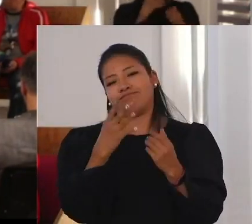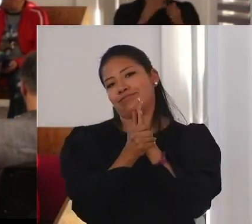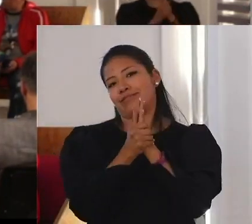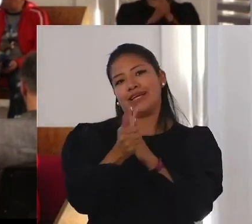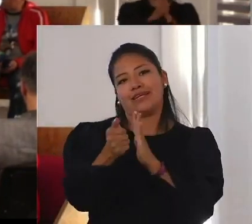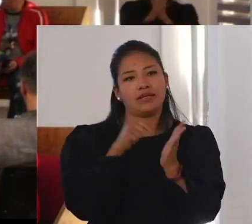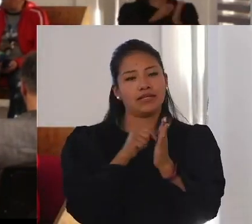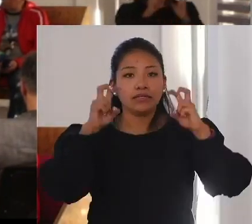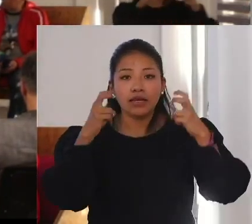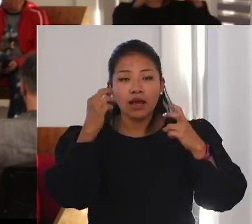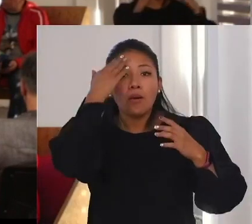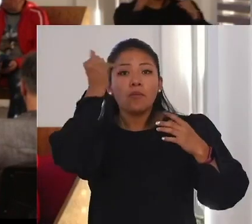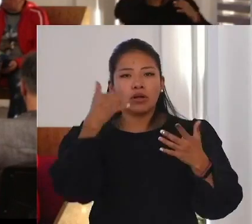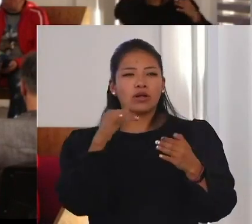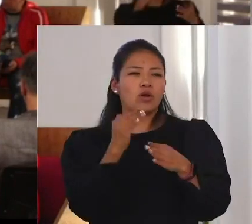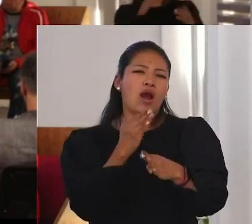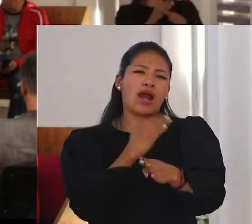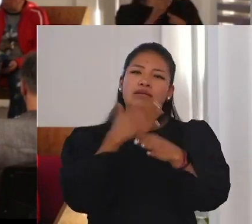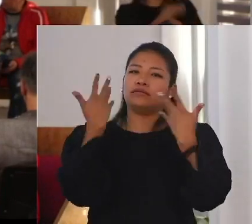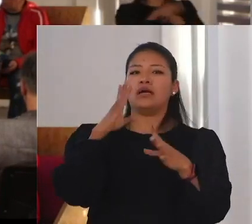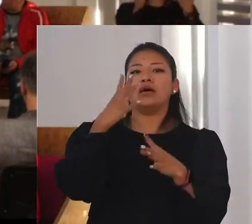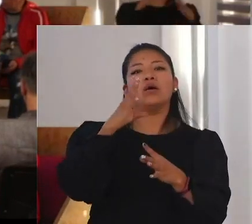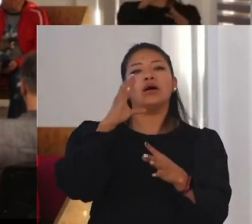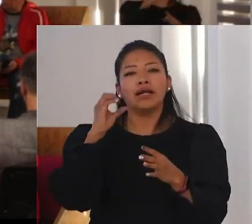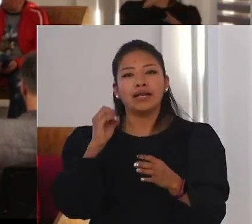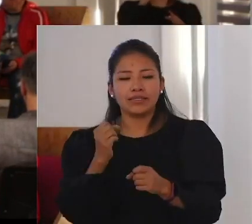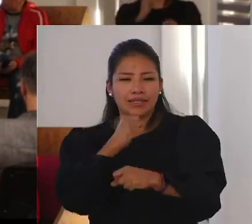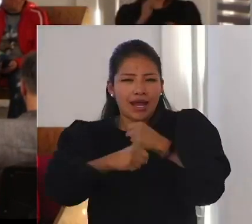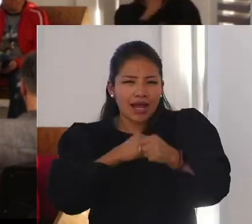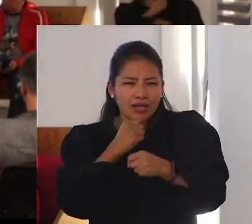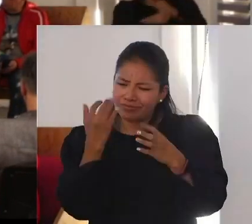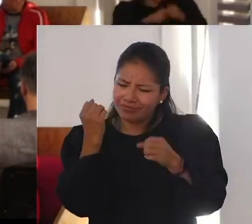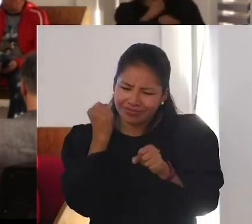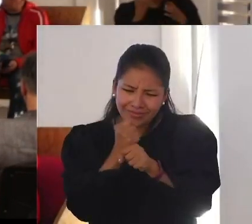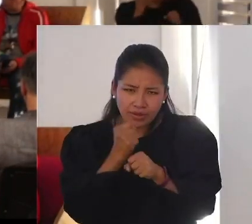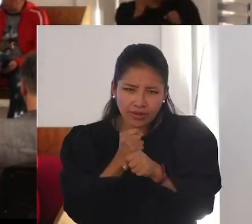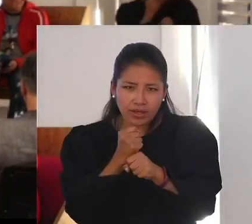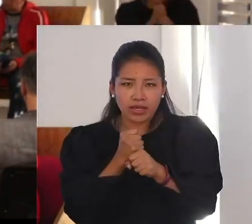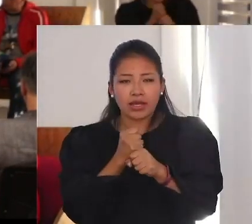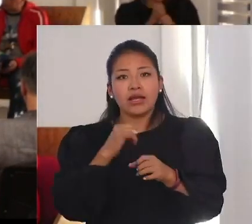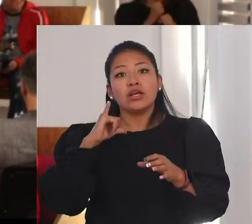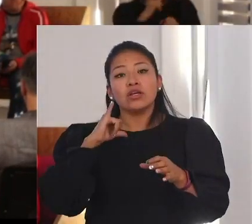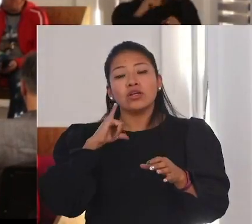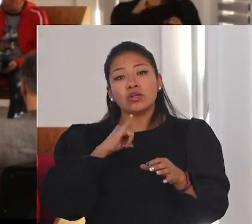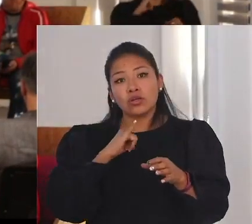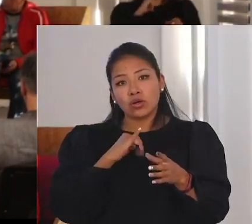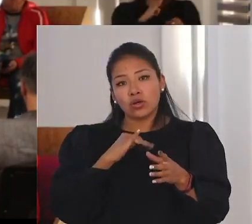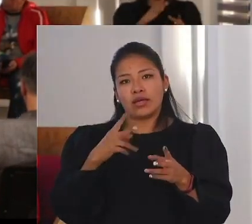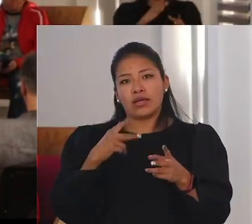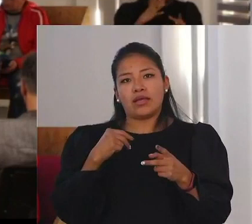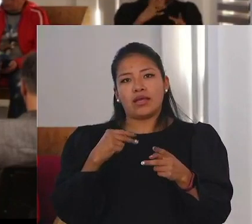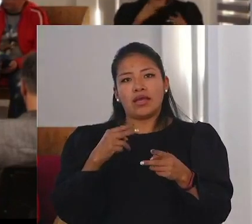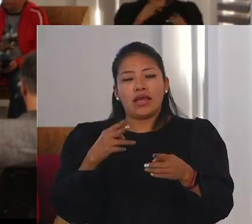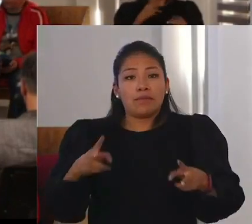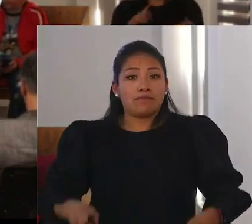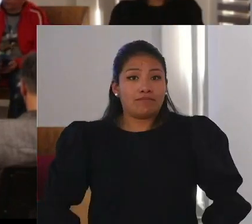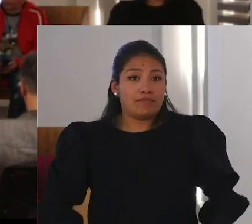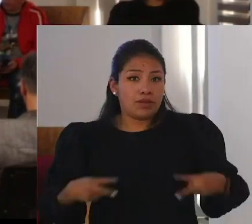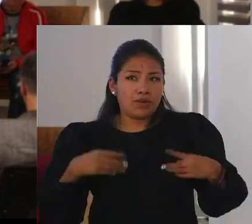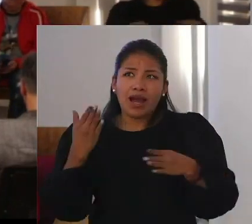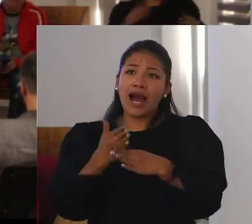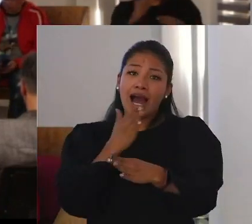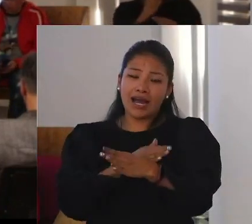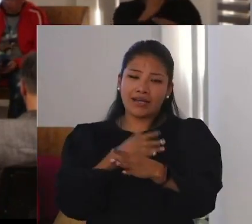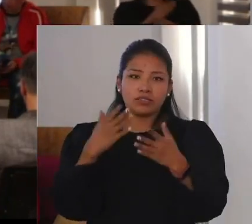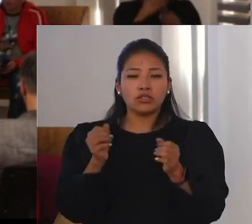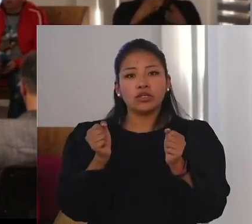porque he sido privilegiada con alguien a quien yo he vivido como alguien maravilloso mi hijo y